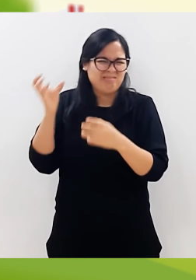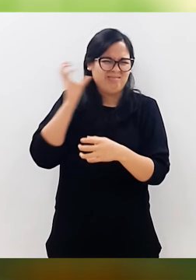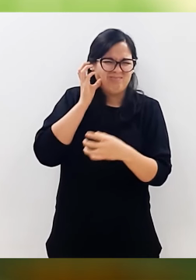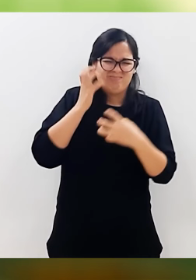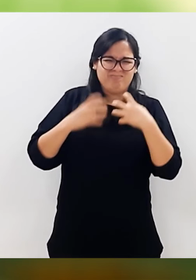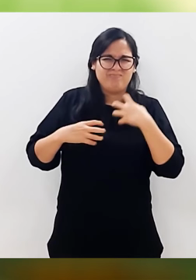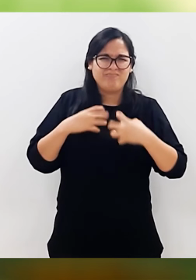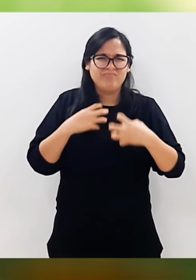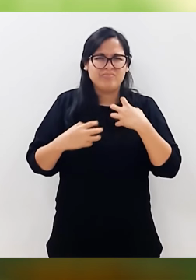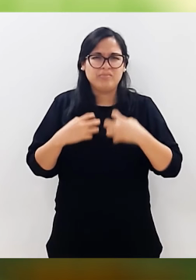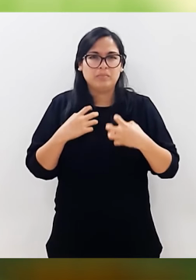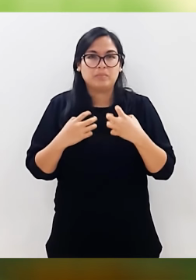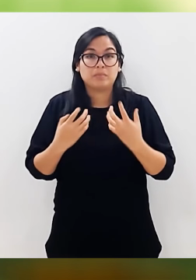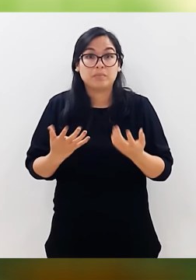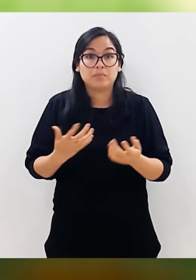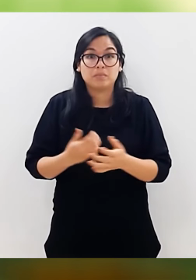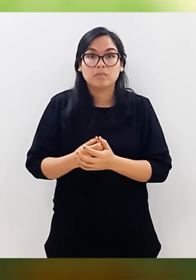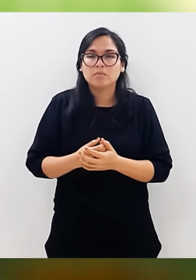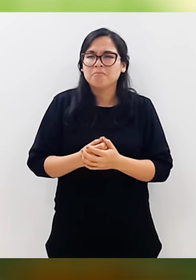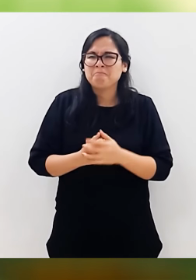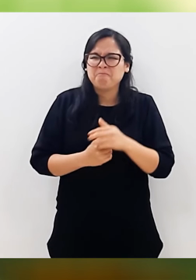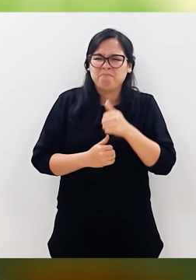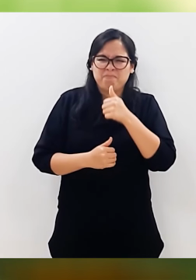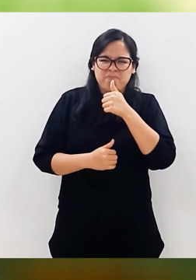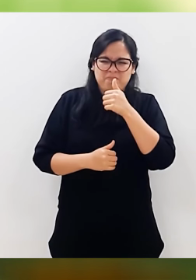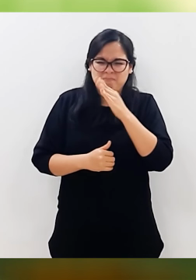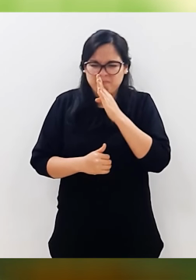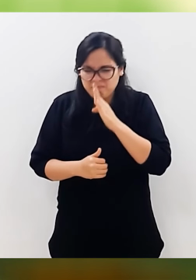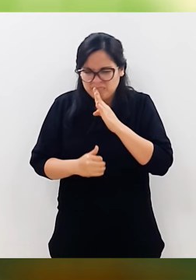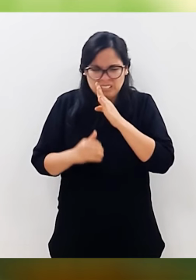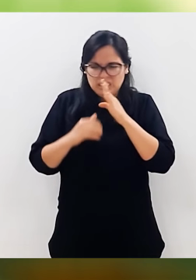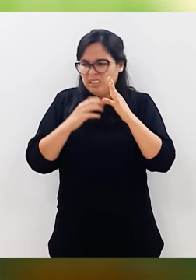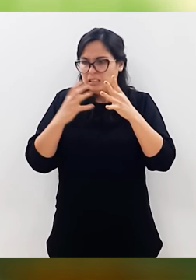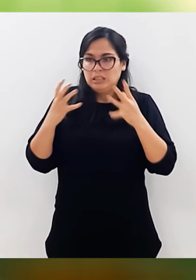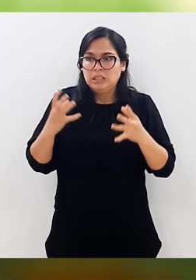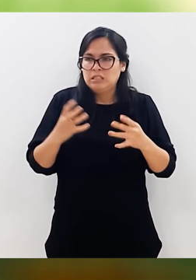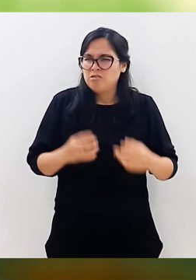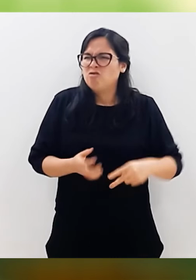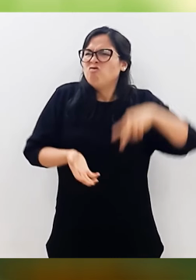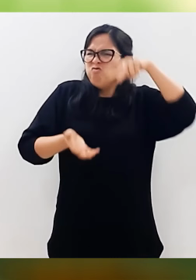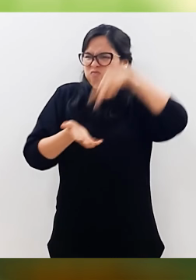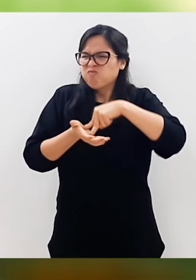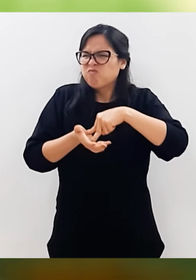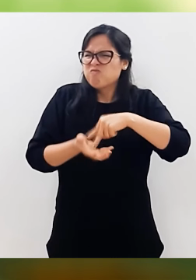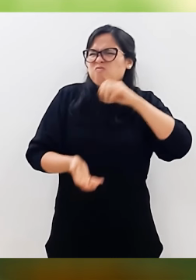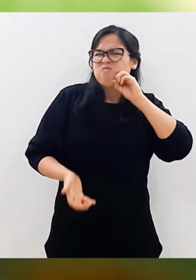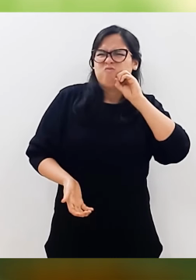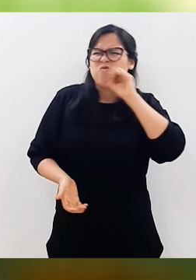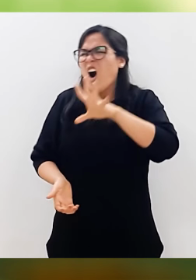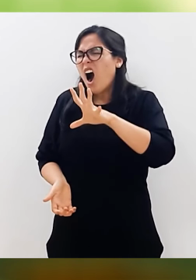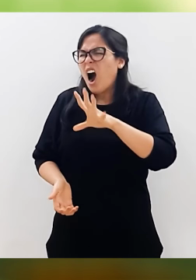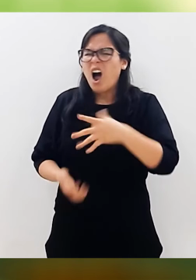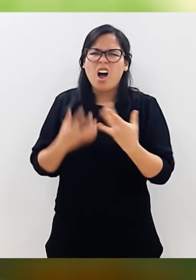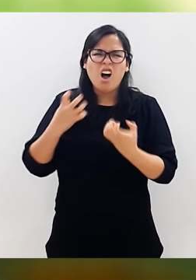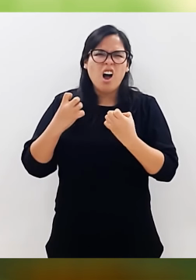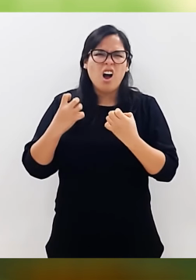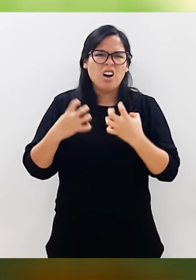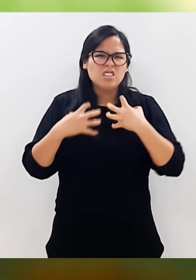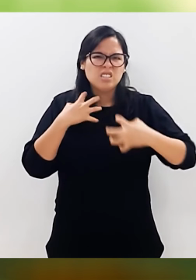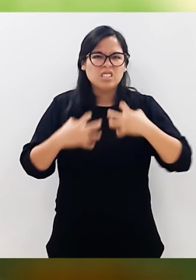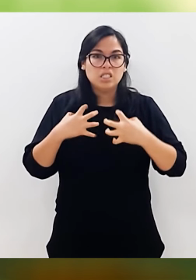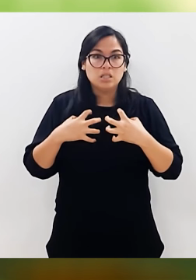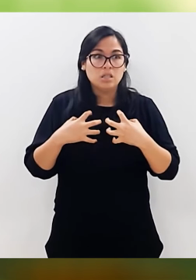Cuando pierde la paciencia, se levanta y da un grito tan fuerte